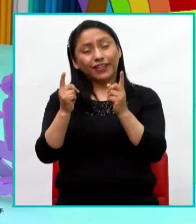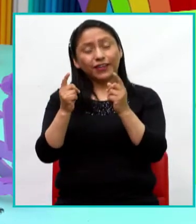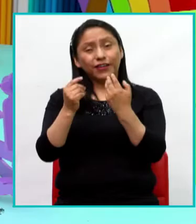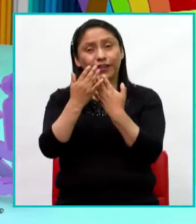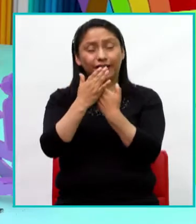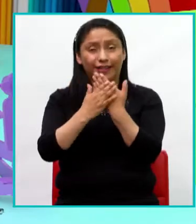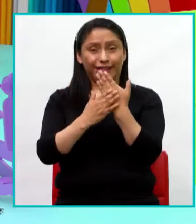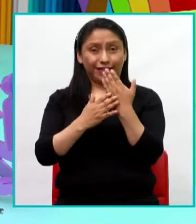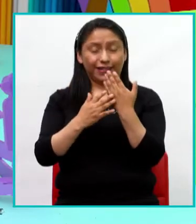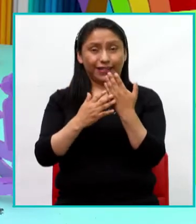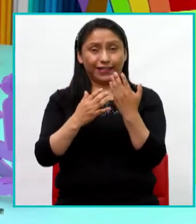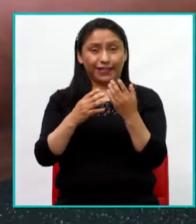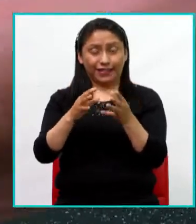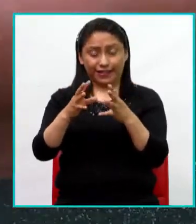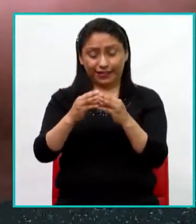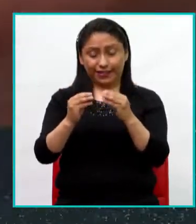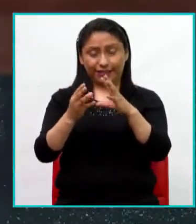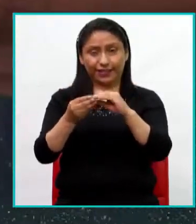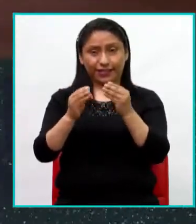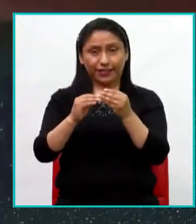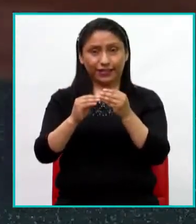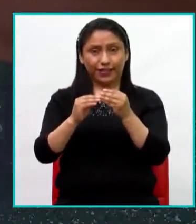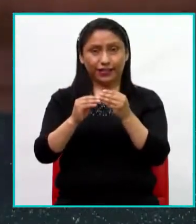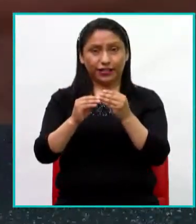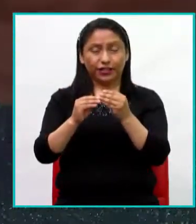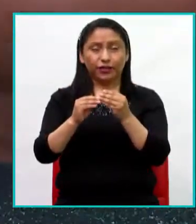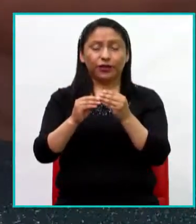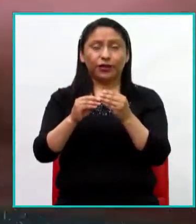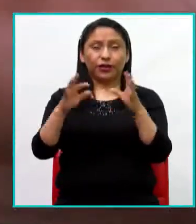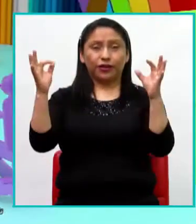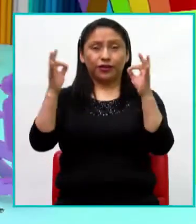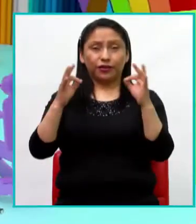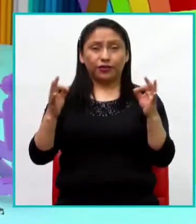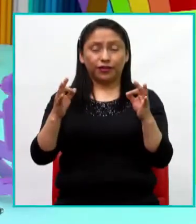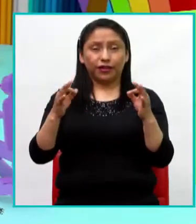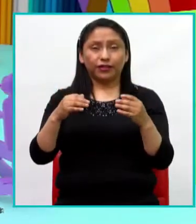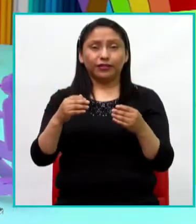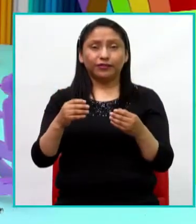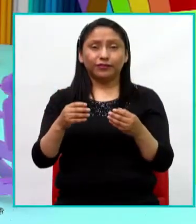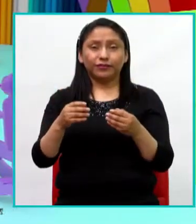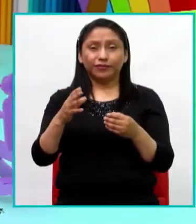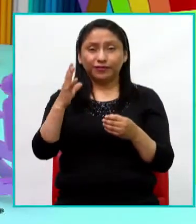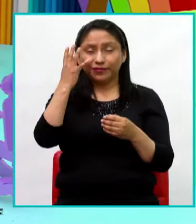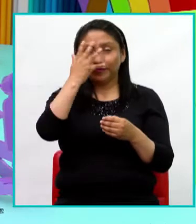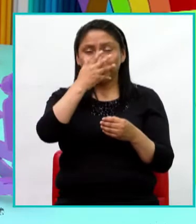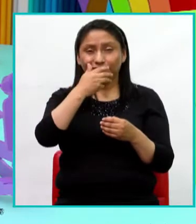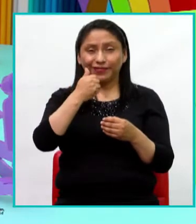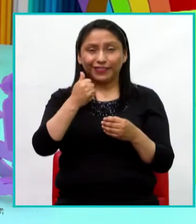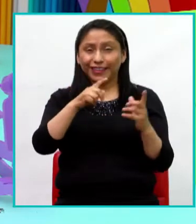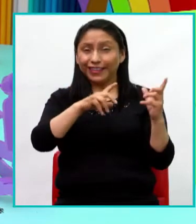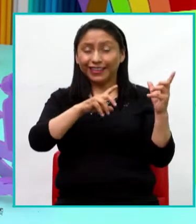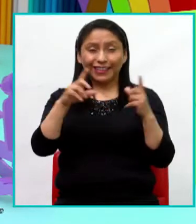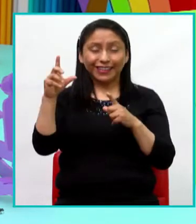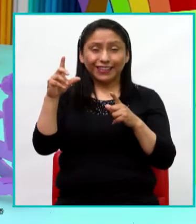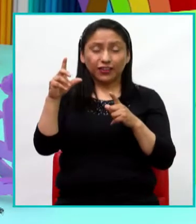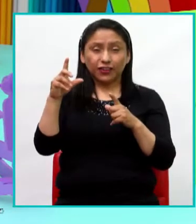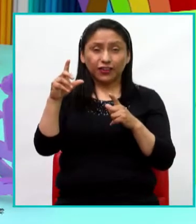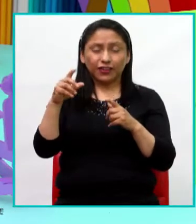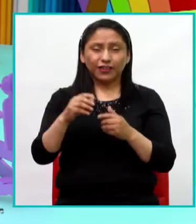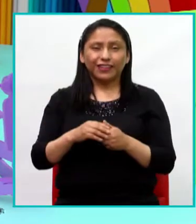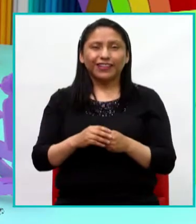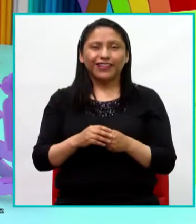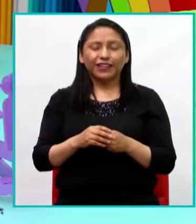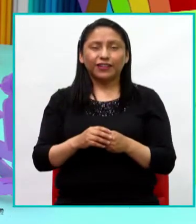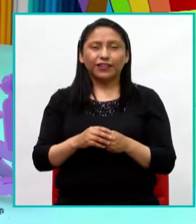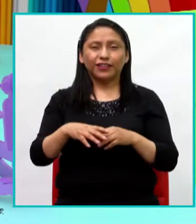masa ya puedo formar lo que yo quiera. ¡Miren! ¡Ya está! Y ahora con esta masita